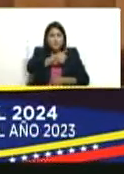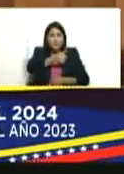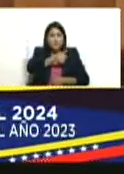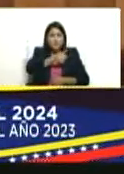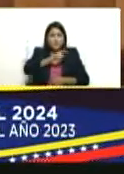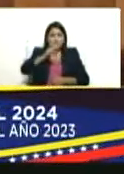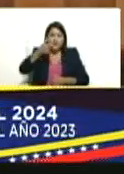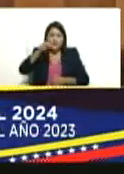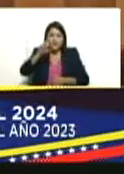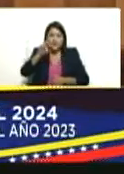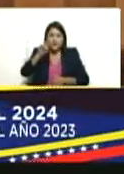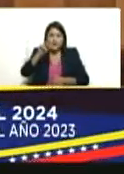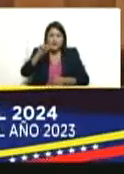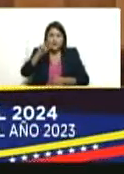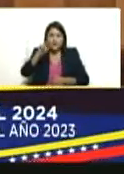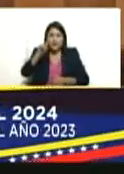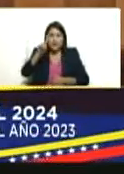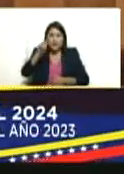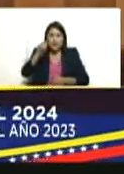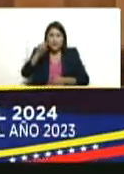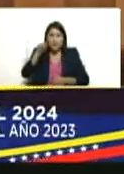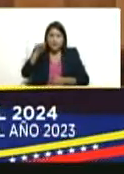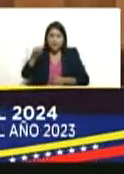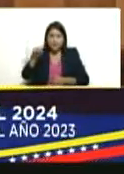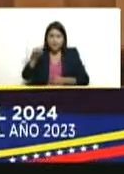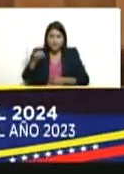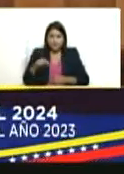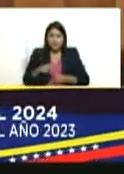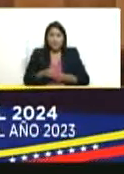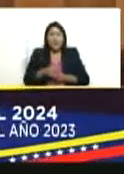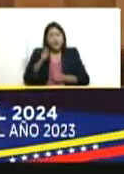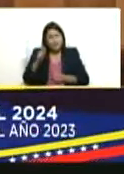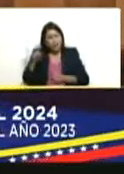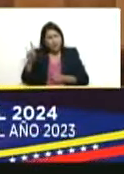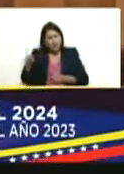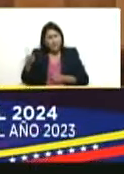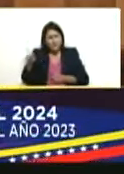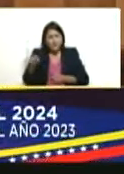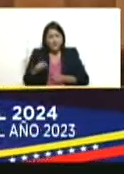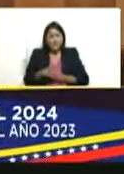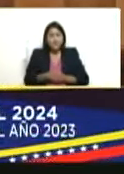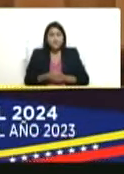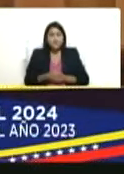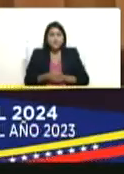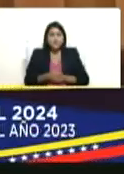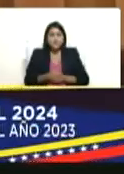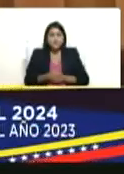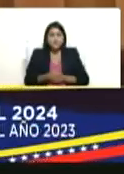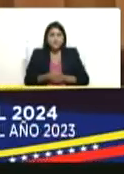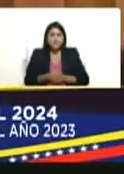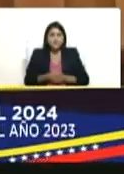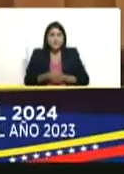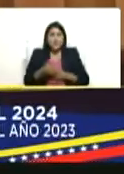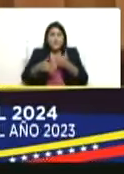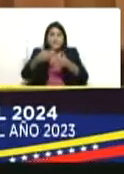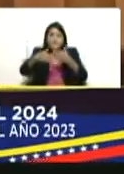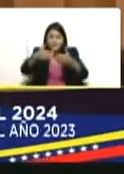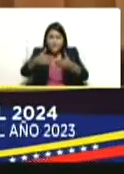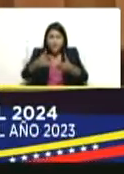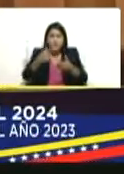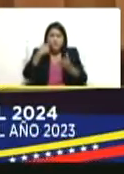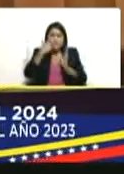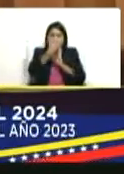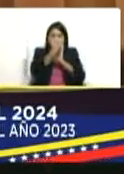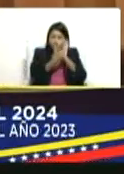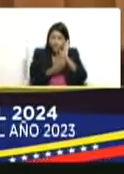Gerardo Blay, también jurisconsulto, abogado, publican lo que es el procedimiento para la revisión